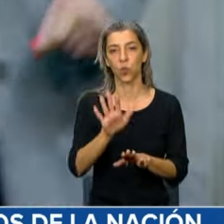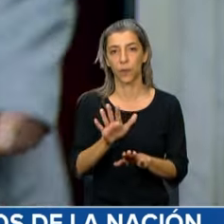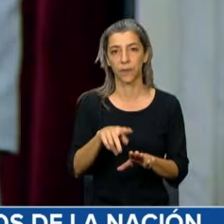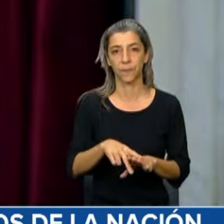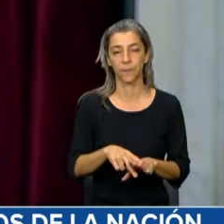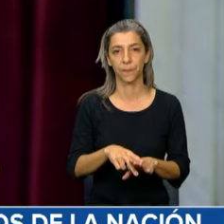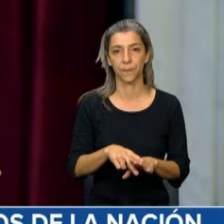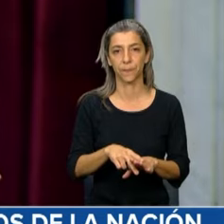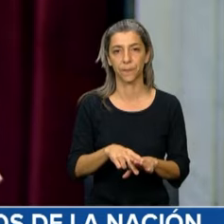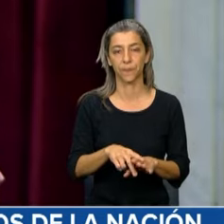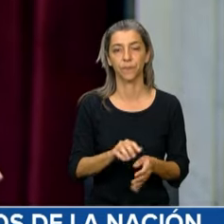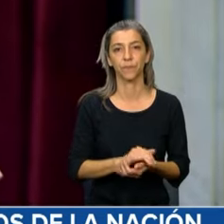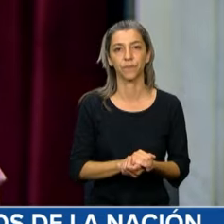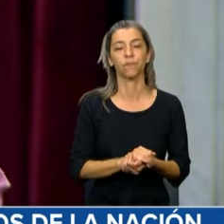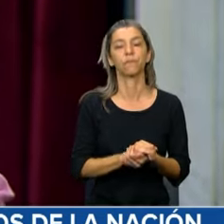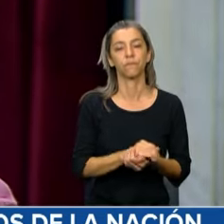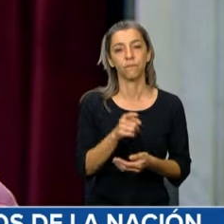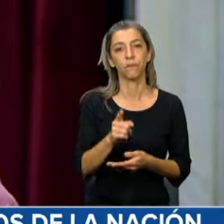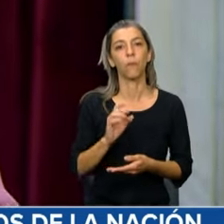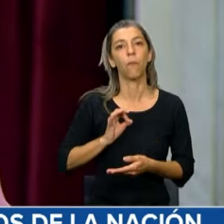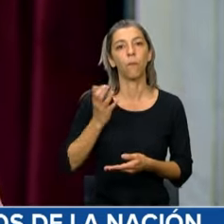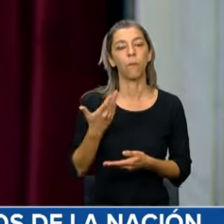Disculpen elb de laaz